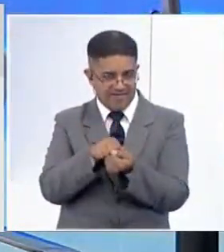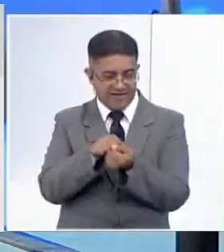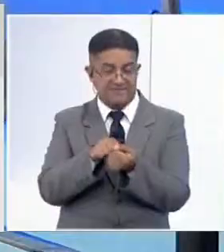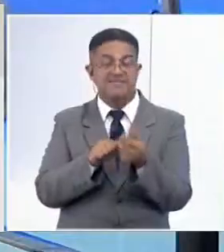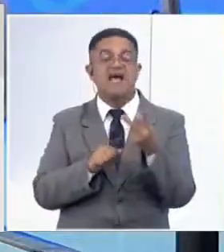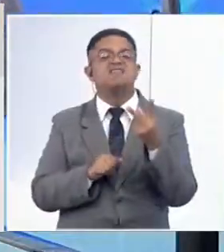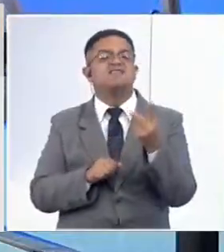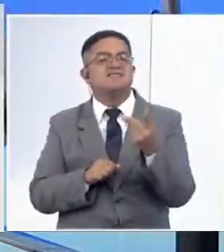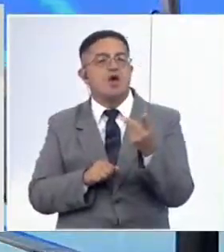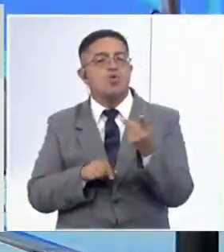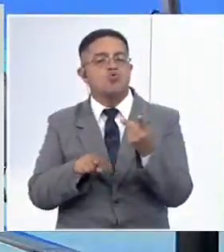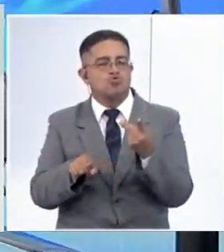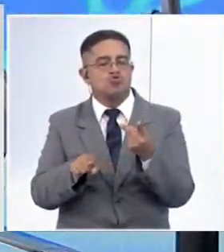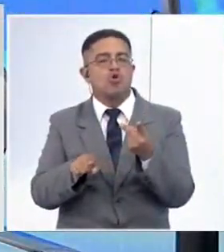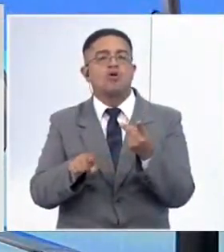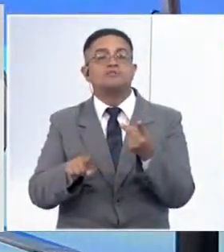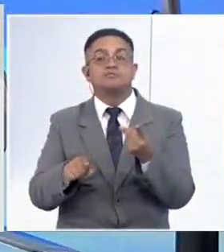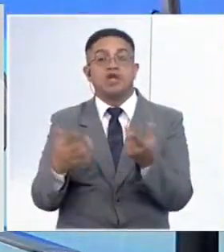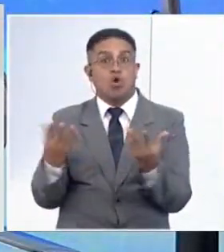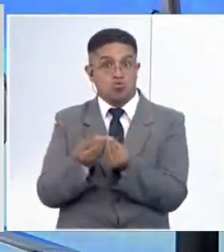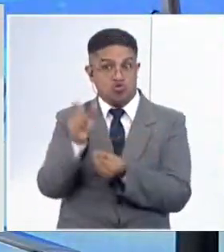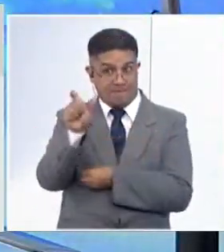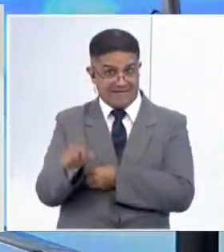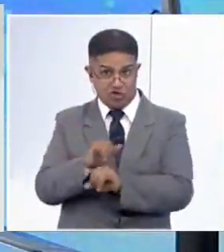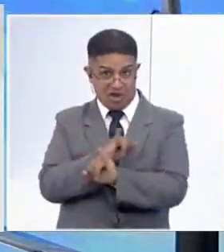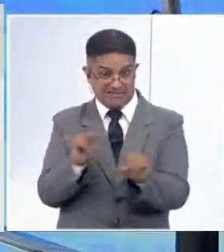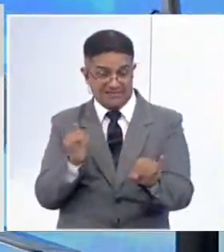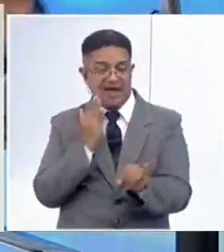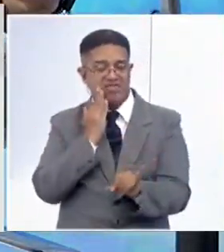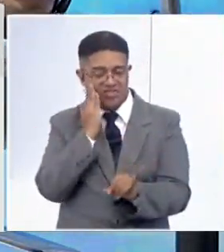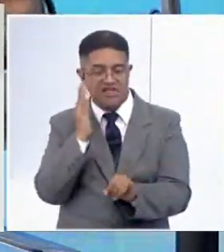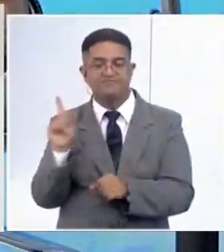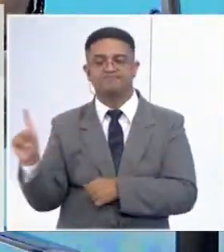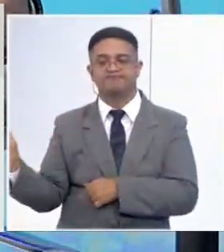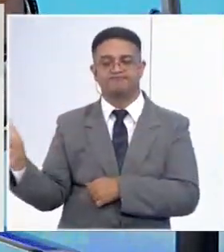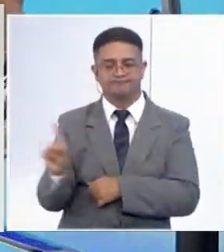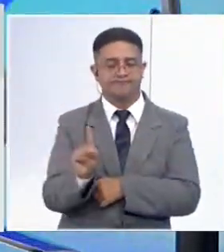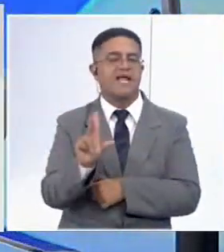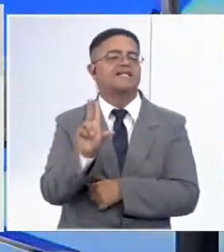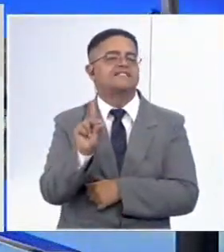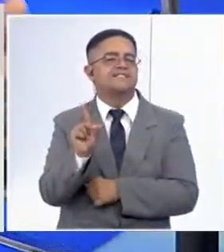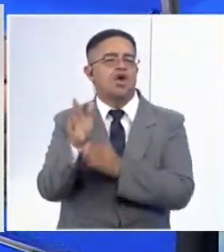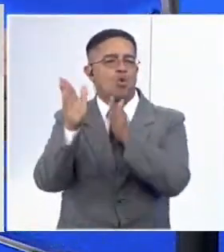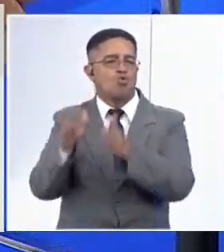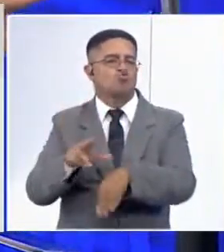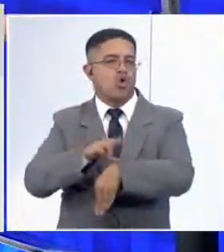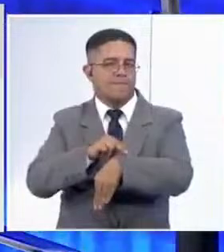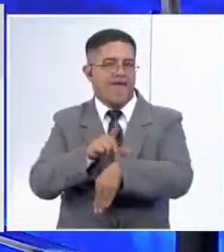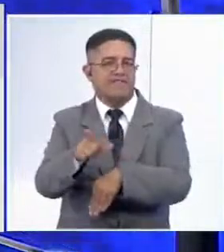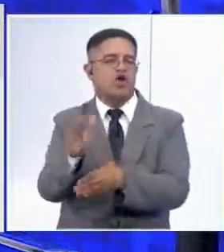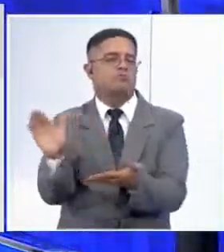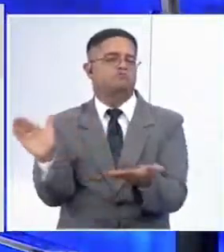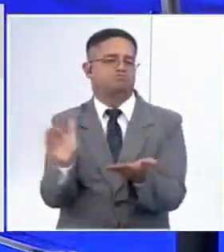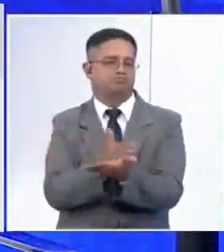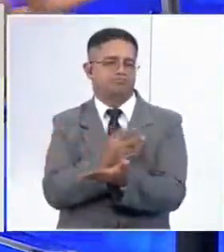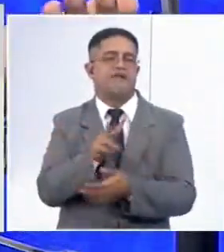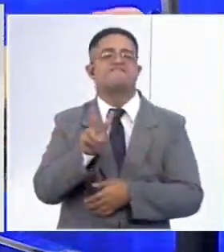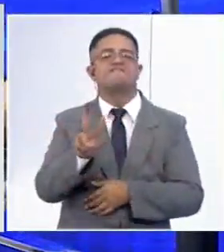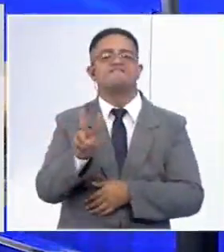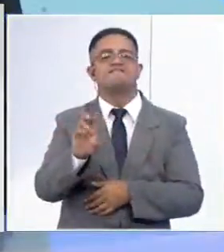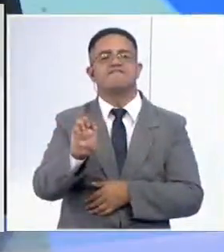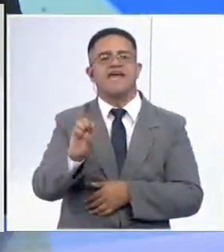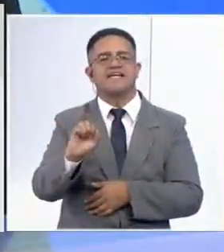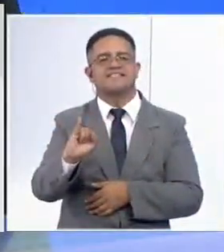segundo turno, e inmediatamente con el paciente ya dormido, entra el cirujano especialista en la paroscopia a retirar la vesícula, pero esto no se